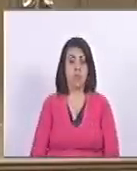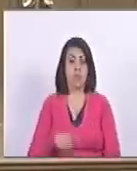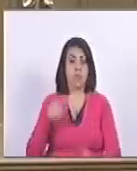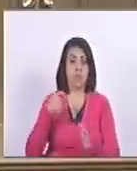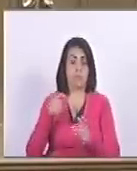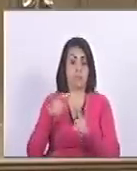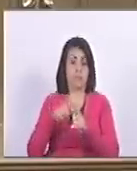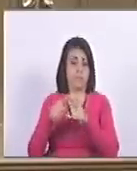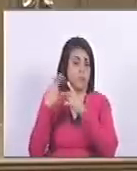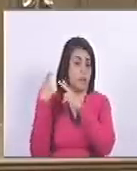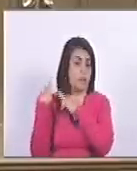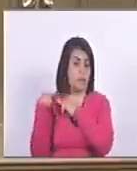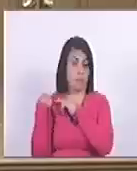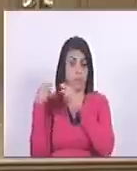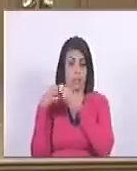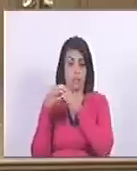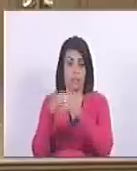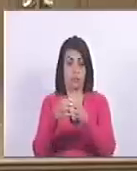de representación